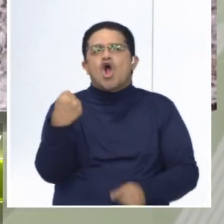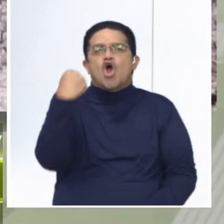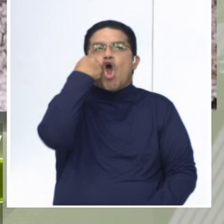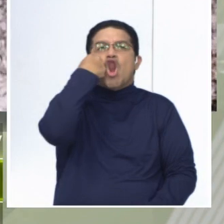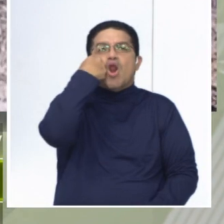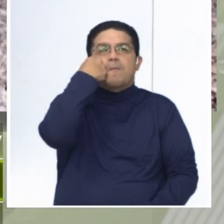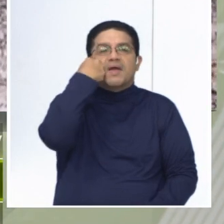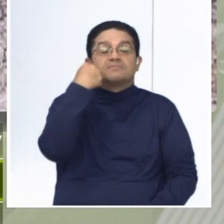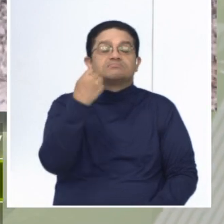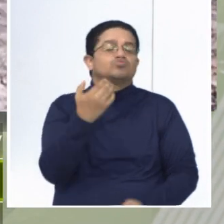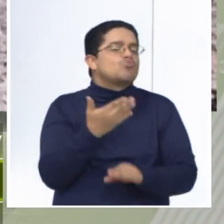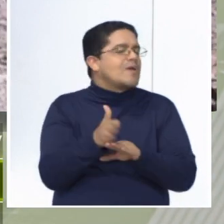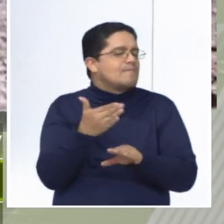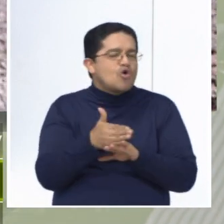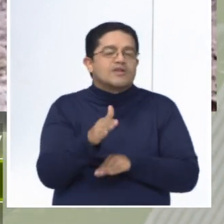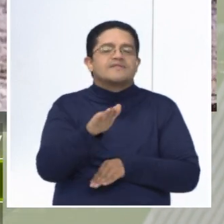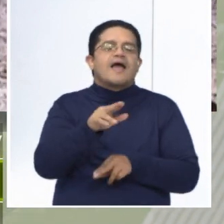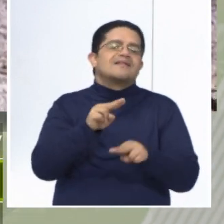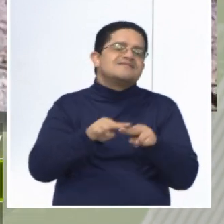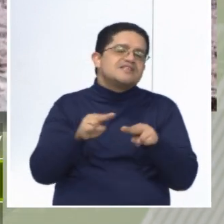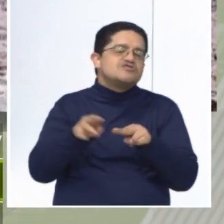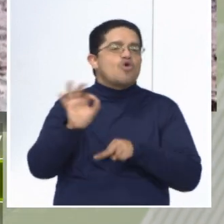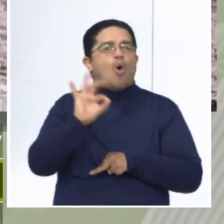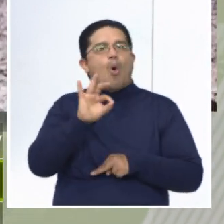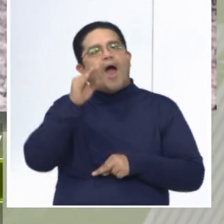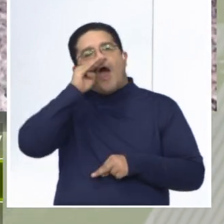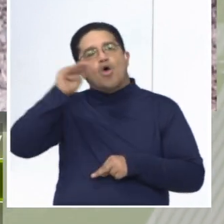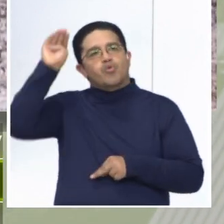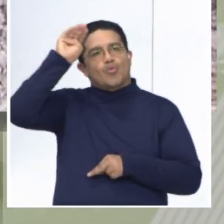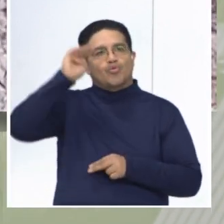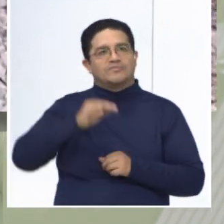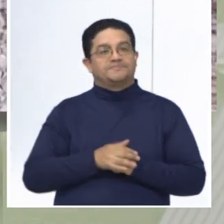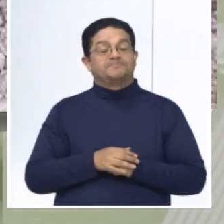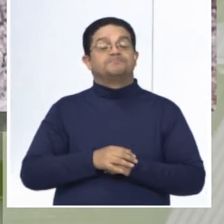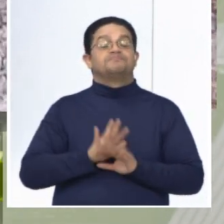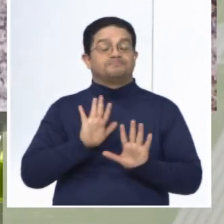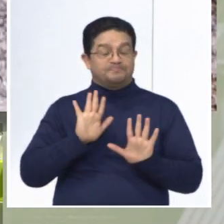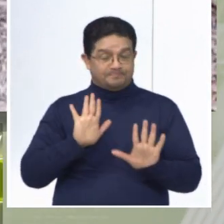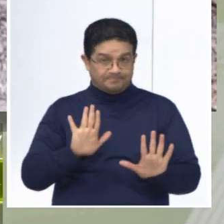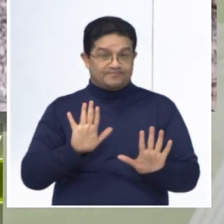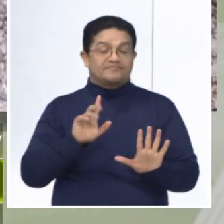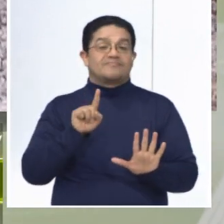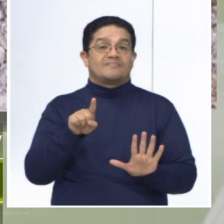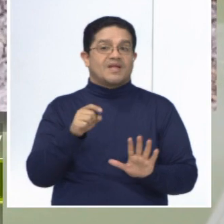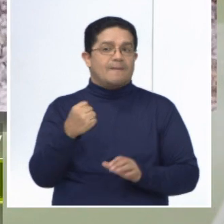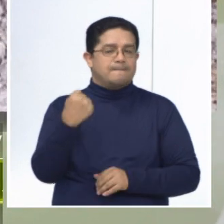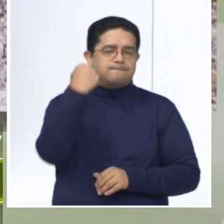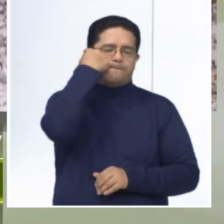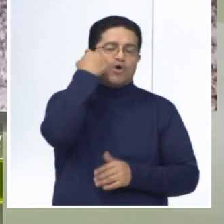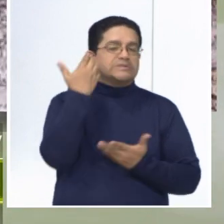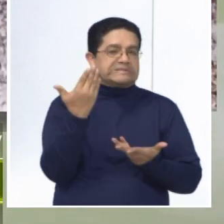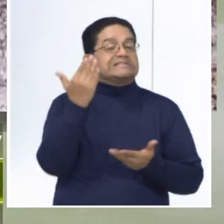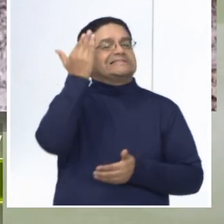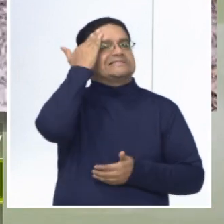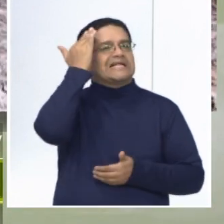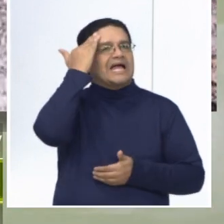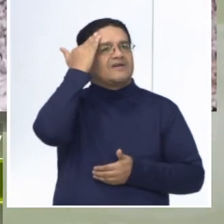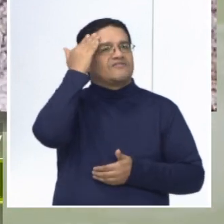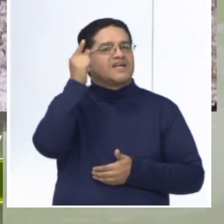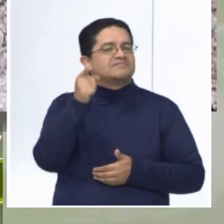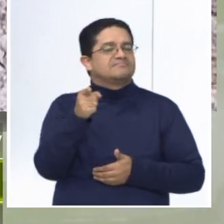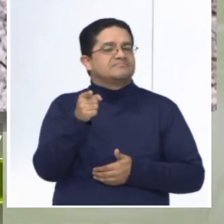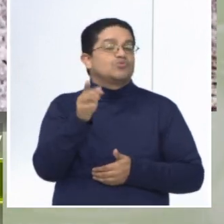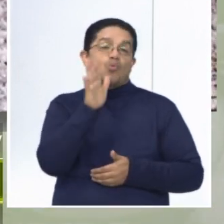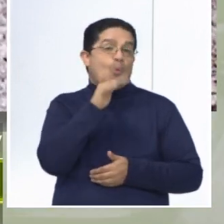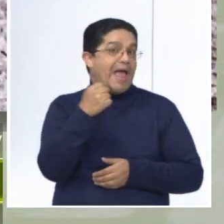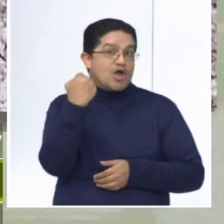al adulto, quien sea. Y una de las cosas diferenciales con que sea un golpe, primero que sabes que no tiene el antecedente del golpe,